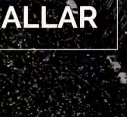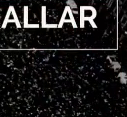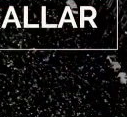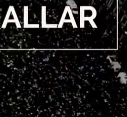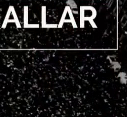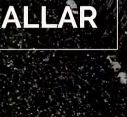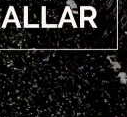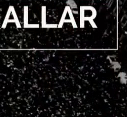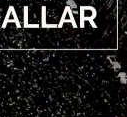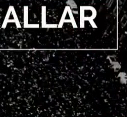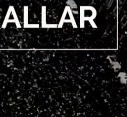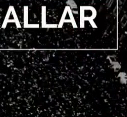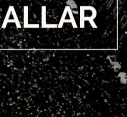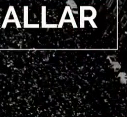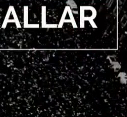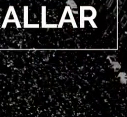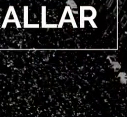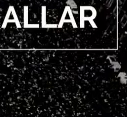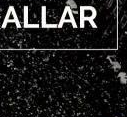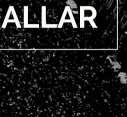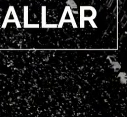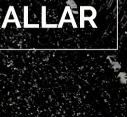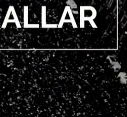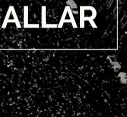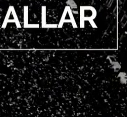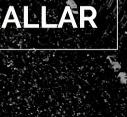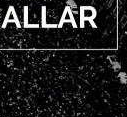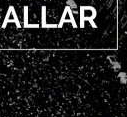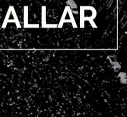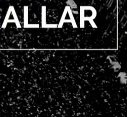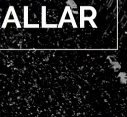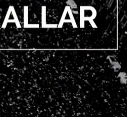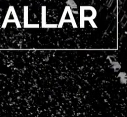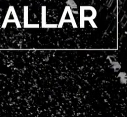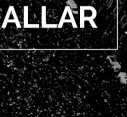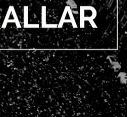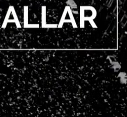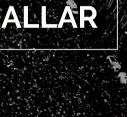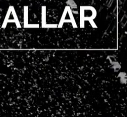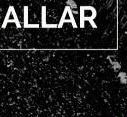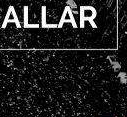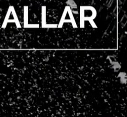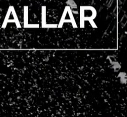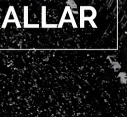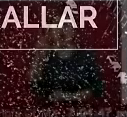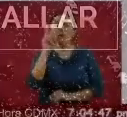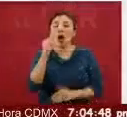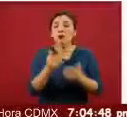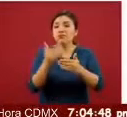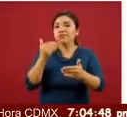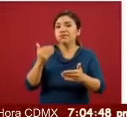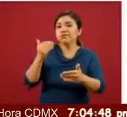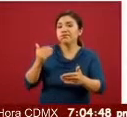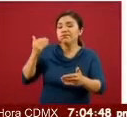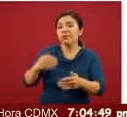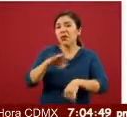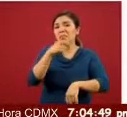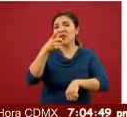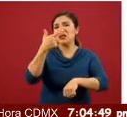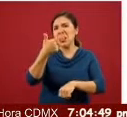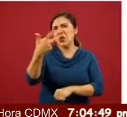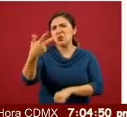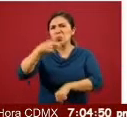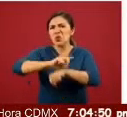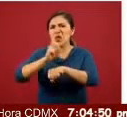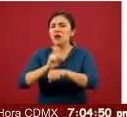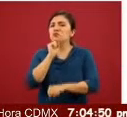55% que hemos visto ya prácticamente ya prácticamente durante los últimos 7, 8